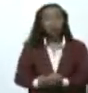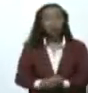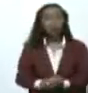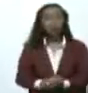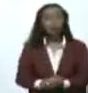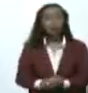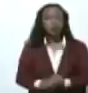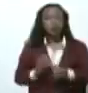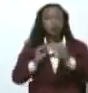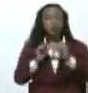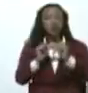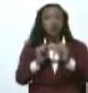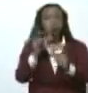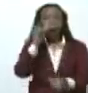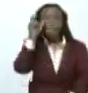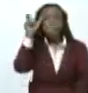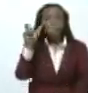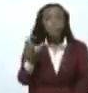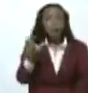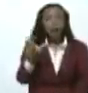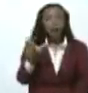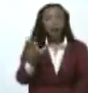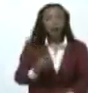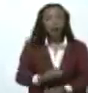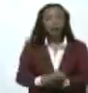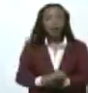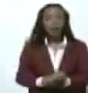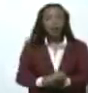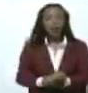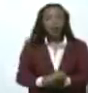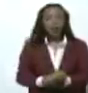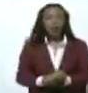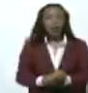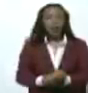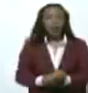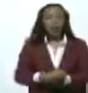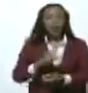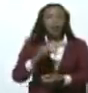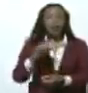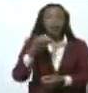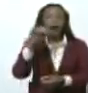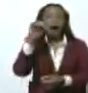Lo sigue Henry José Falcón Fuentes, de AP,